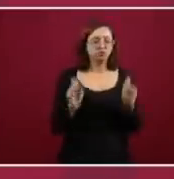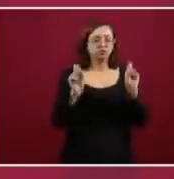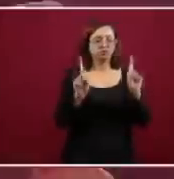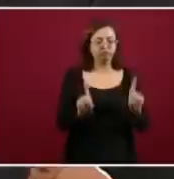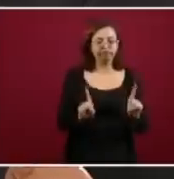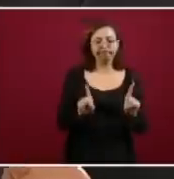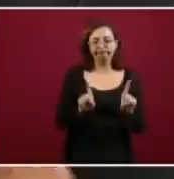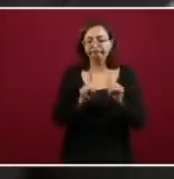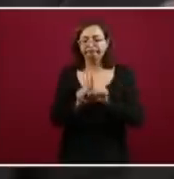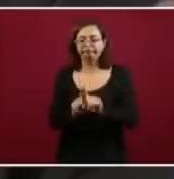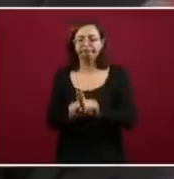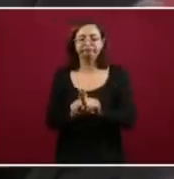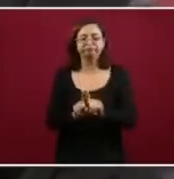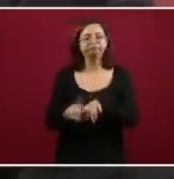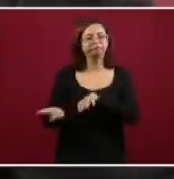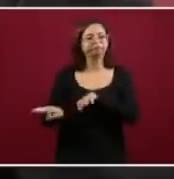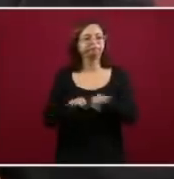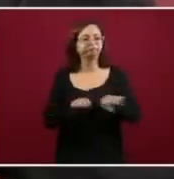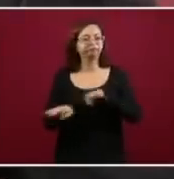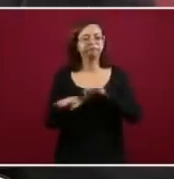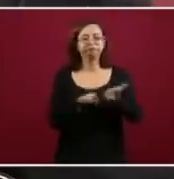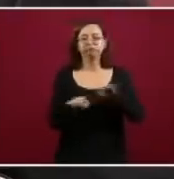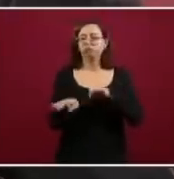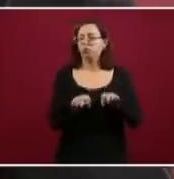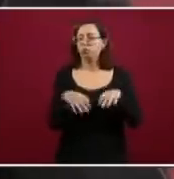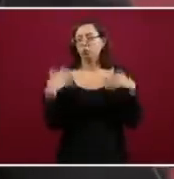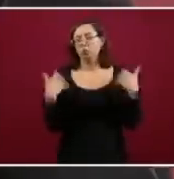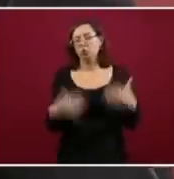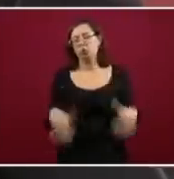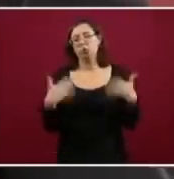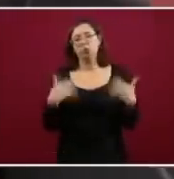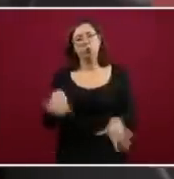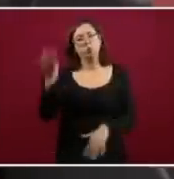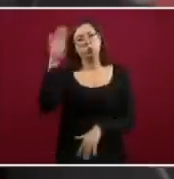tuvieron un desempeño ejemplar